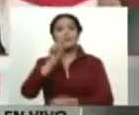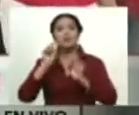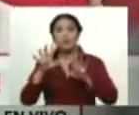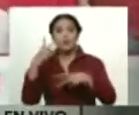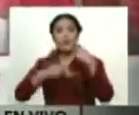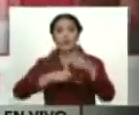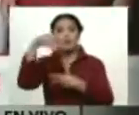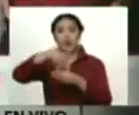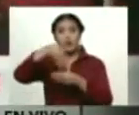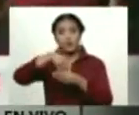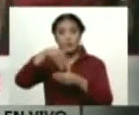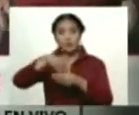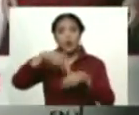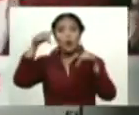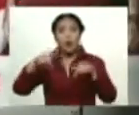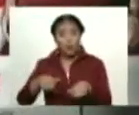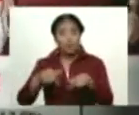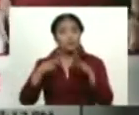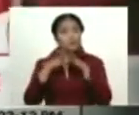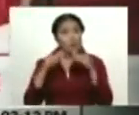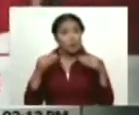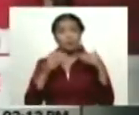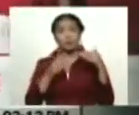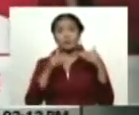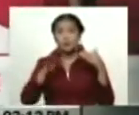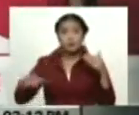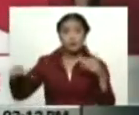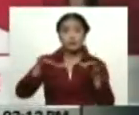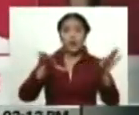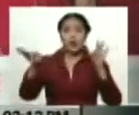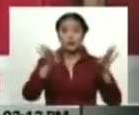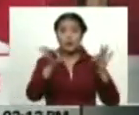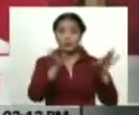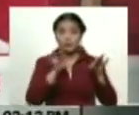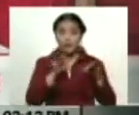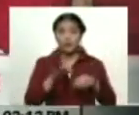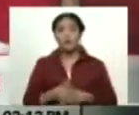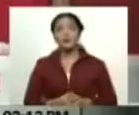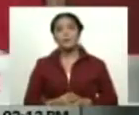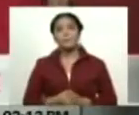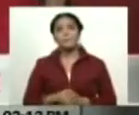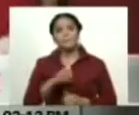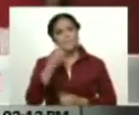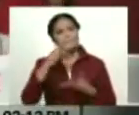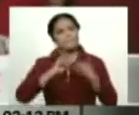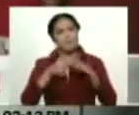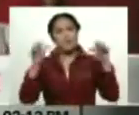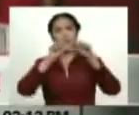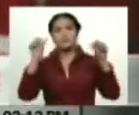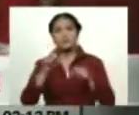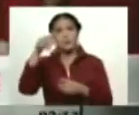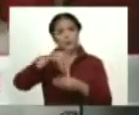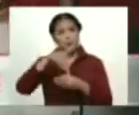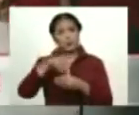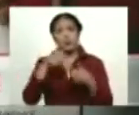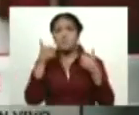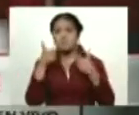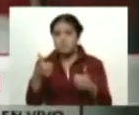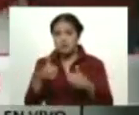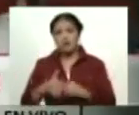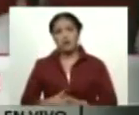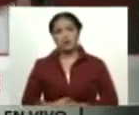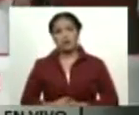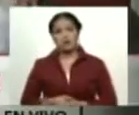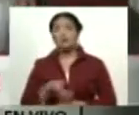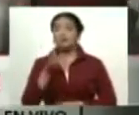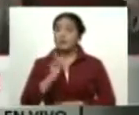electorales que están siendo realizados en simultáneo en esta elección, lo cual habla muy bien de lo que es el sistema electoral venezolano y habla muy bien